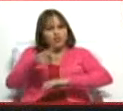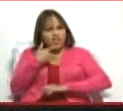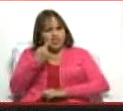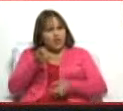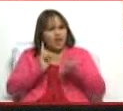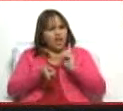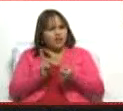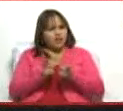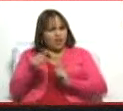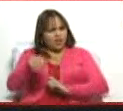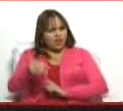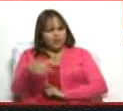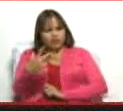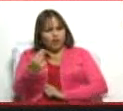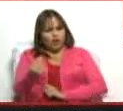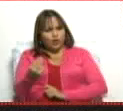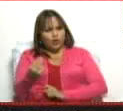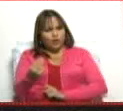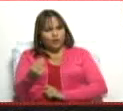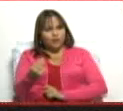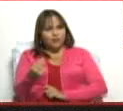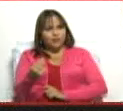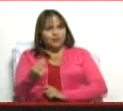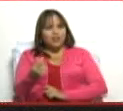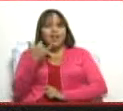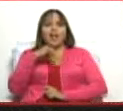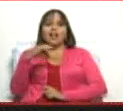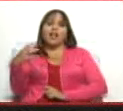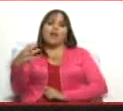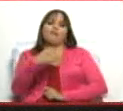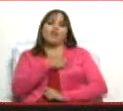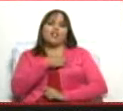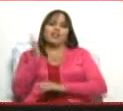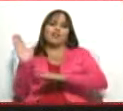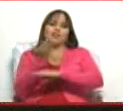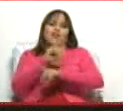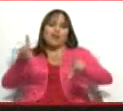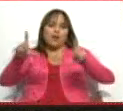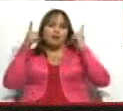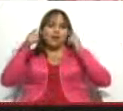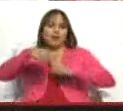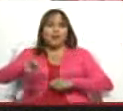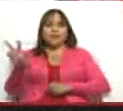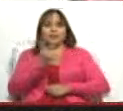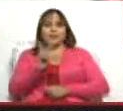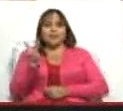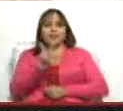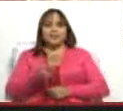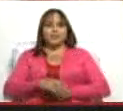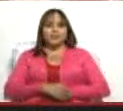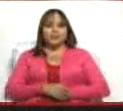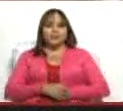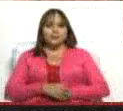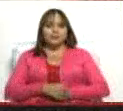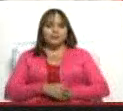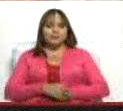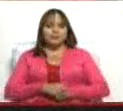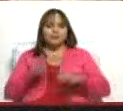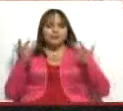No, ¿verdad? Ahora, que ganaron los Tiburones de la Guaira por Venezuela.